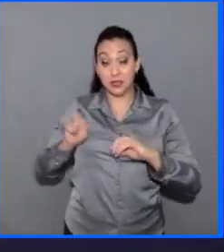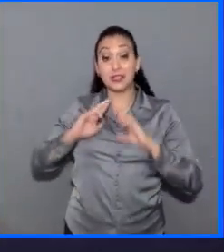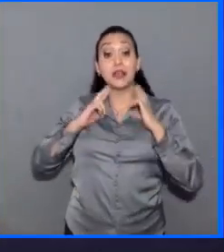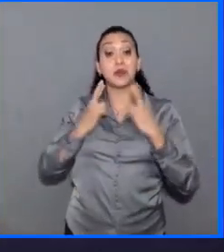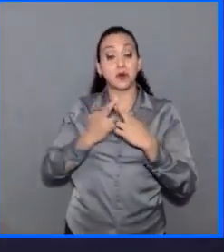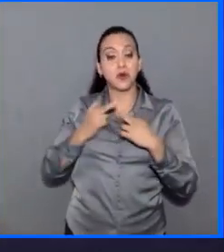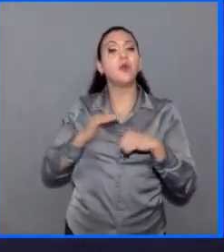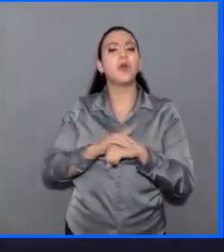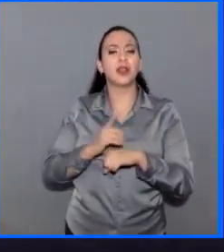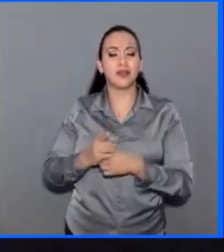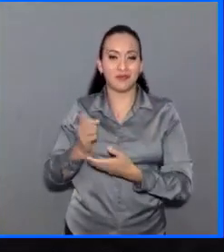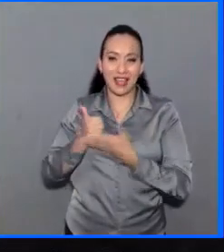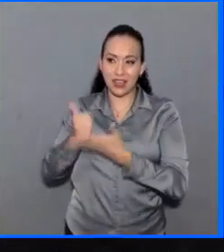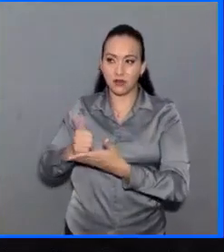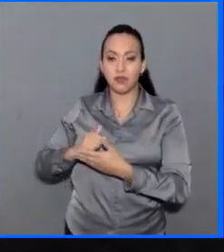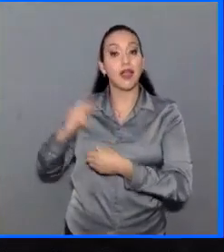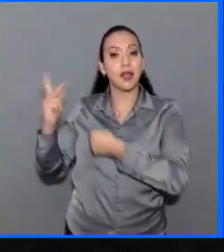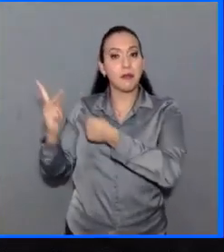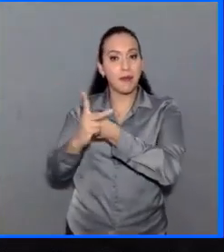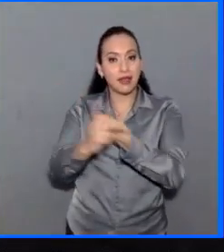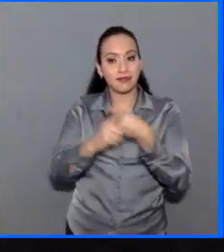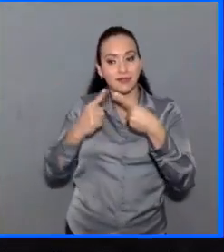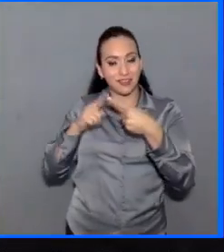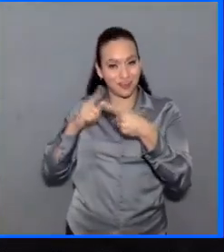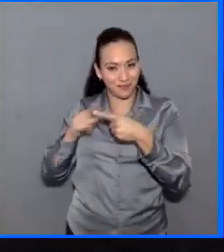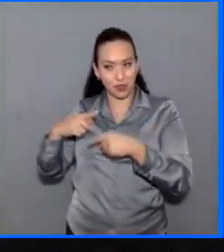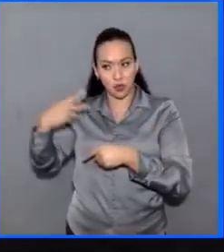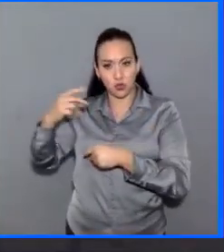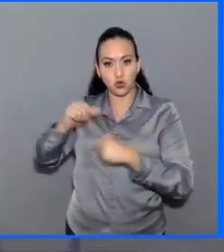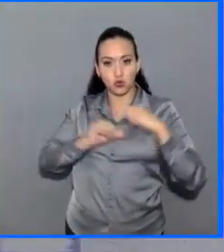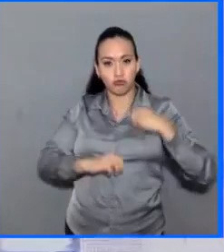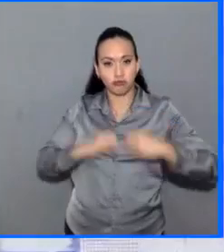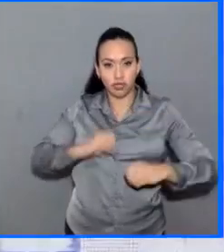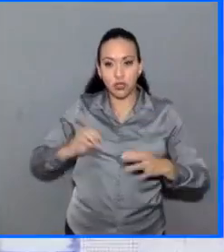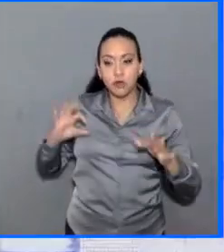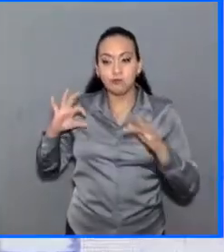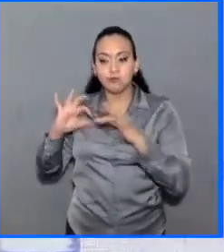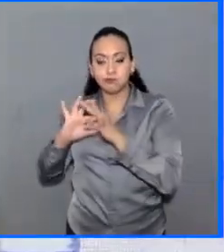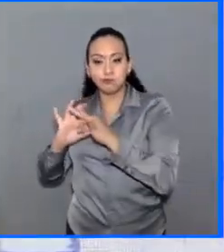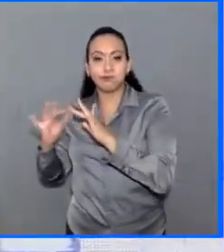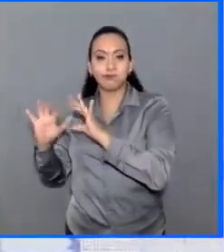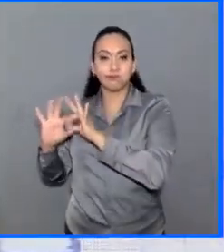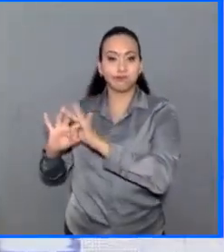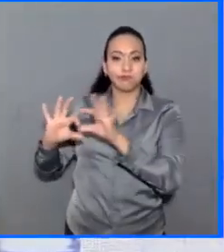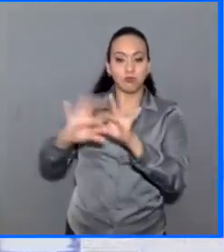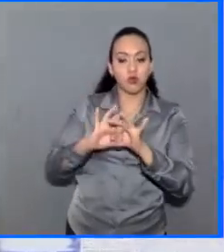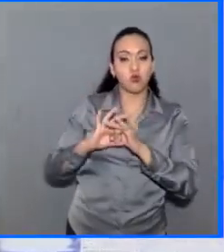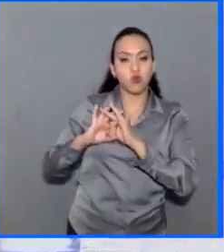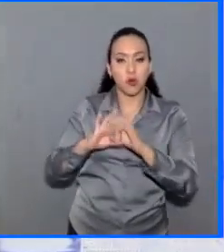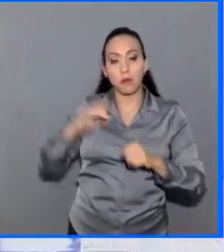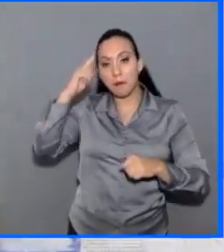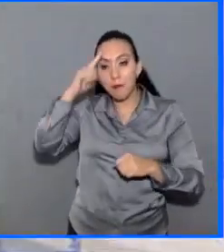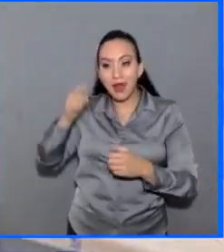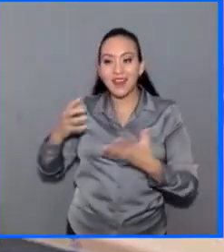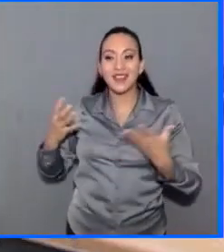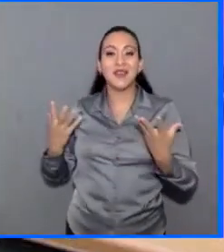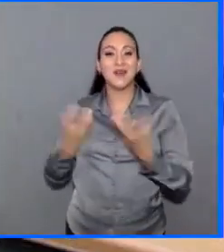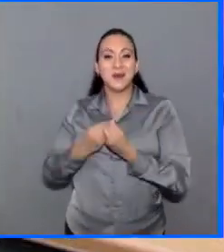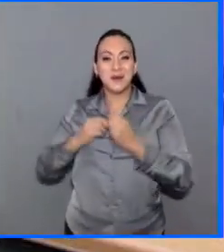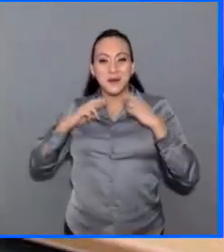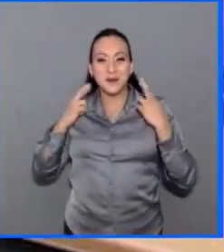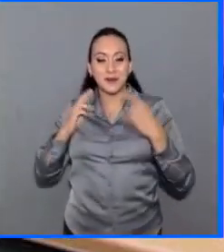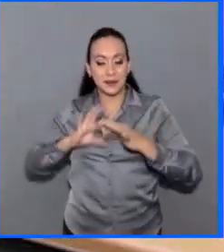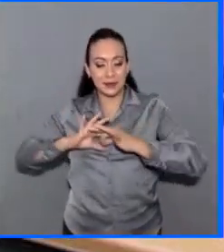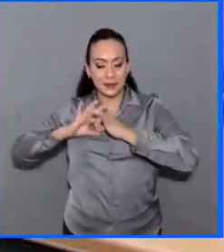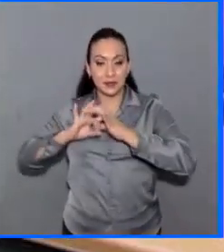entre poderes judiciales para gestionar la complejidad de criminalidad que requiere de decisiones jurisdiccionales. Para el